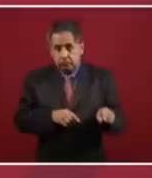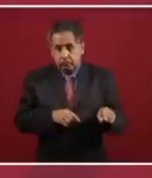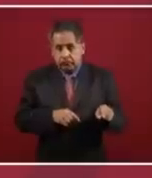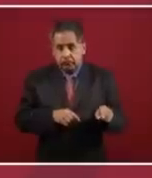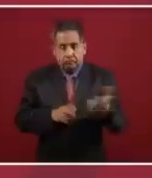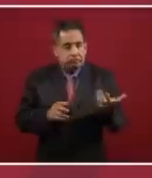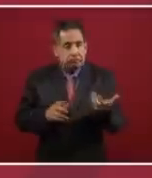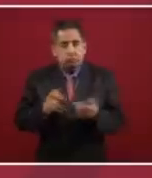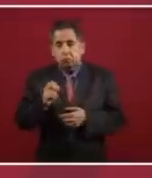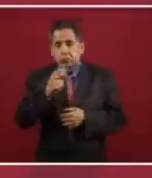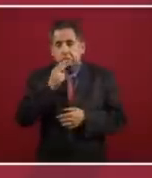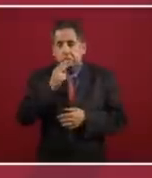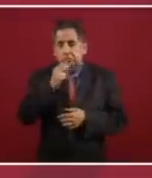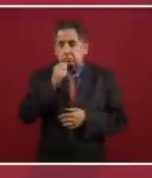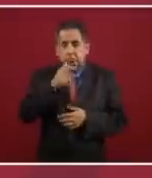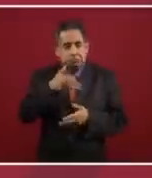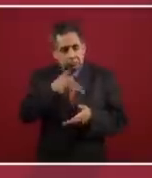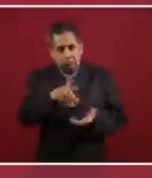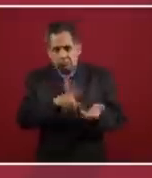subutilizado.